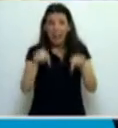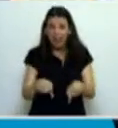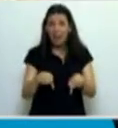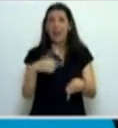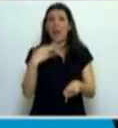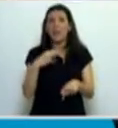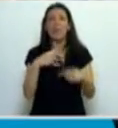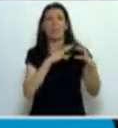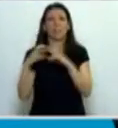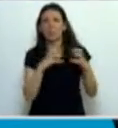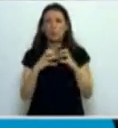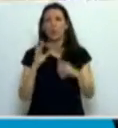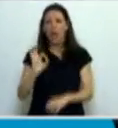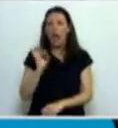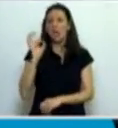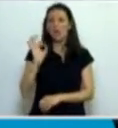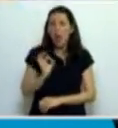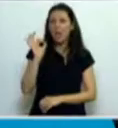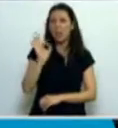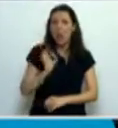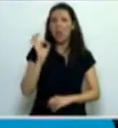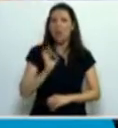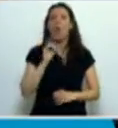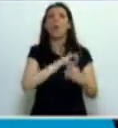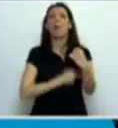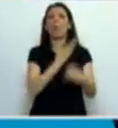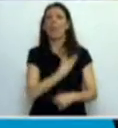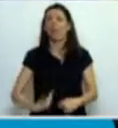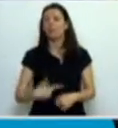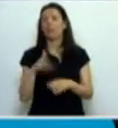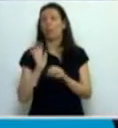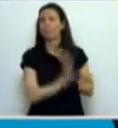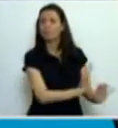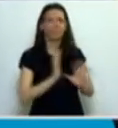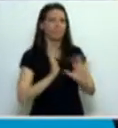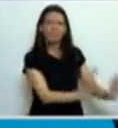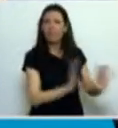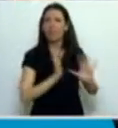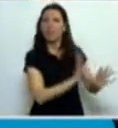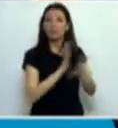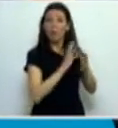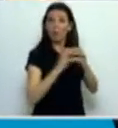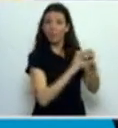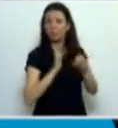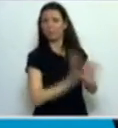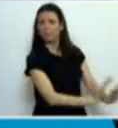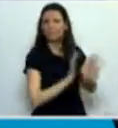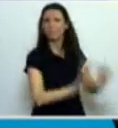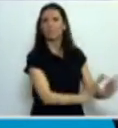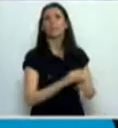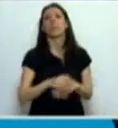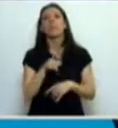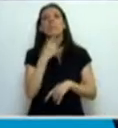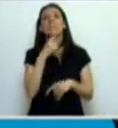acá, y hace años que sistemáticamente el Ejecutivo viene eludiendo al Congreso como espacio para la discusión de esas modificaciones.